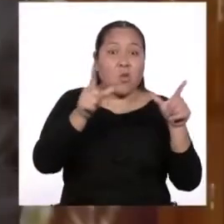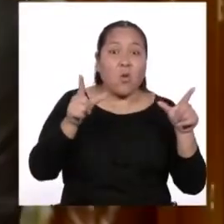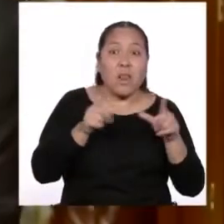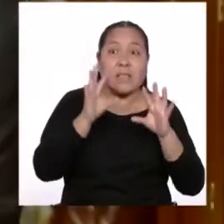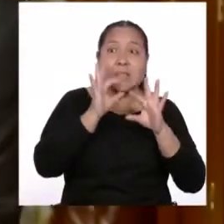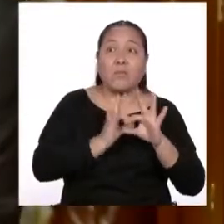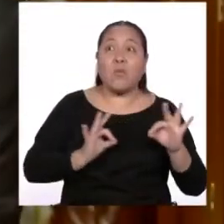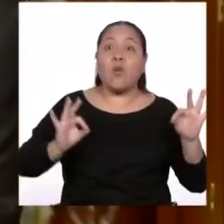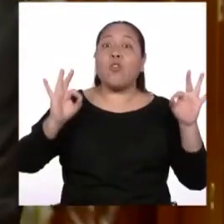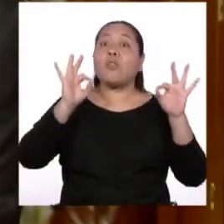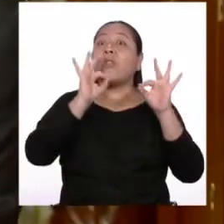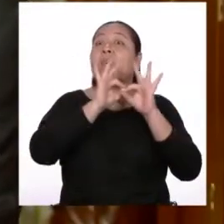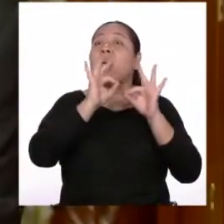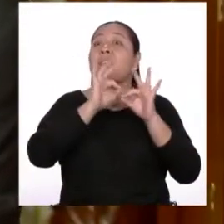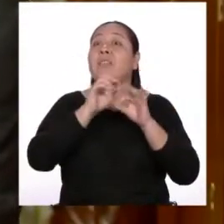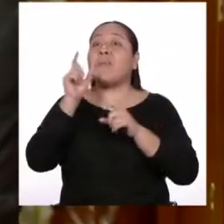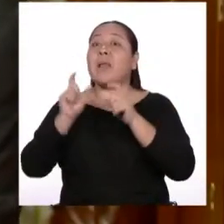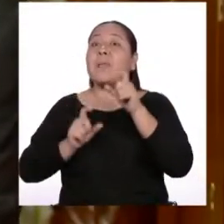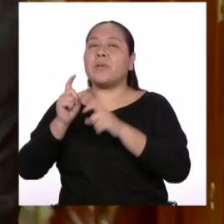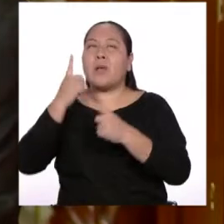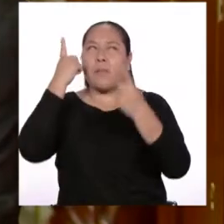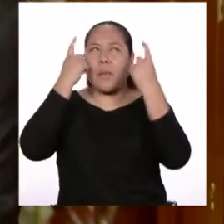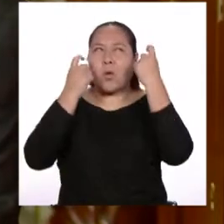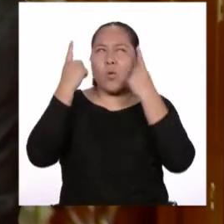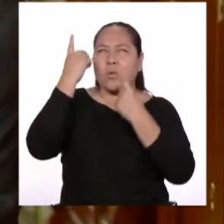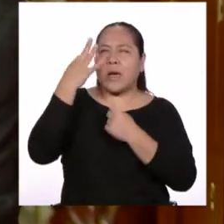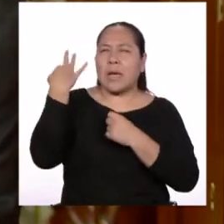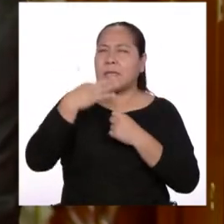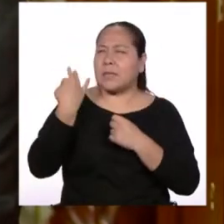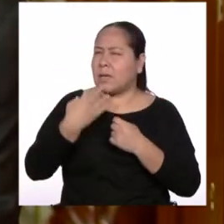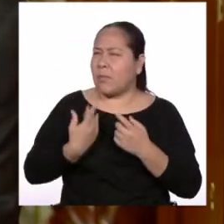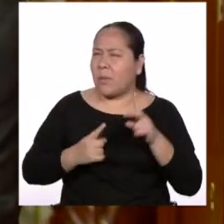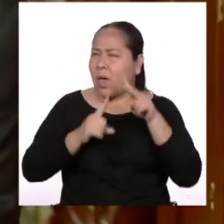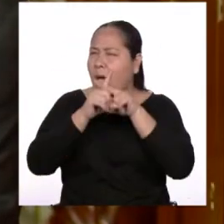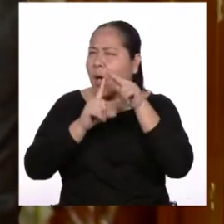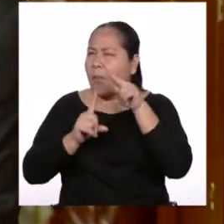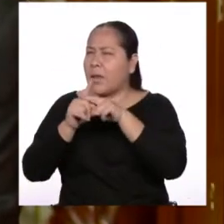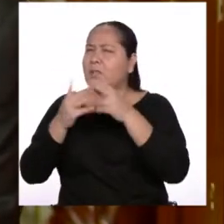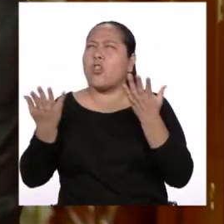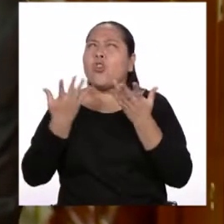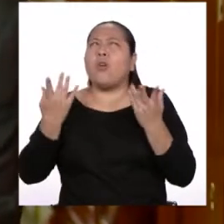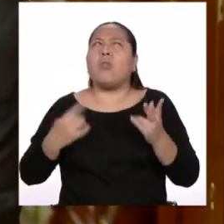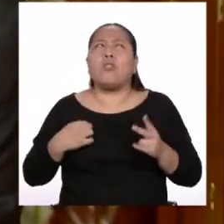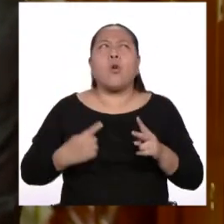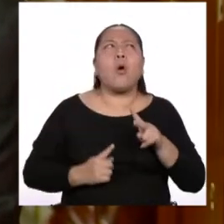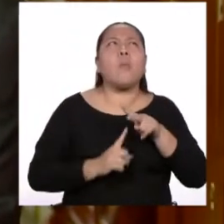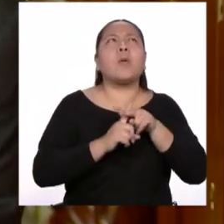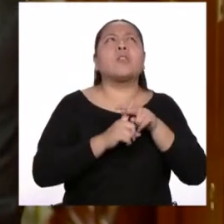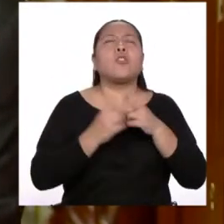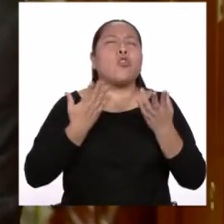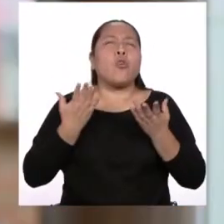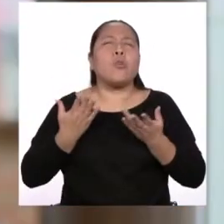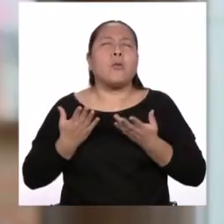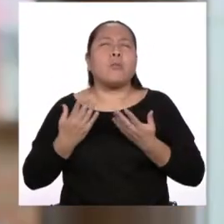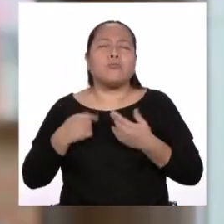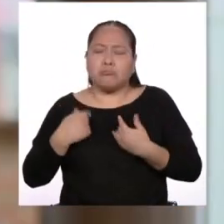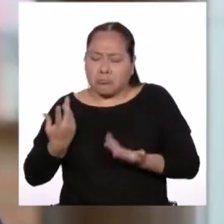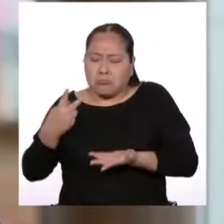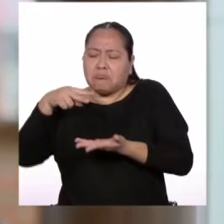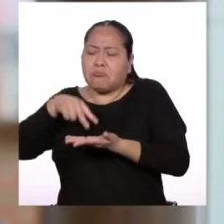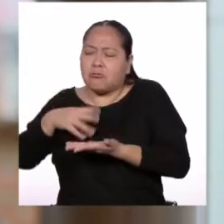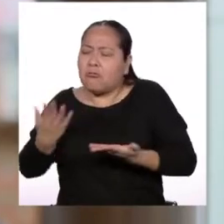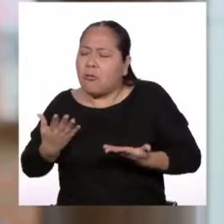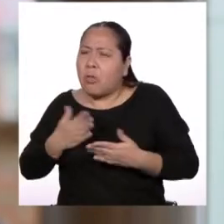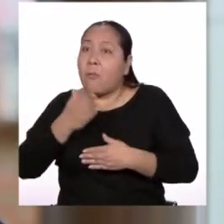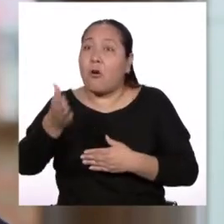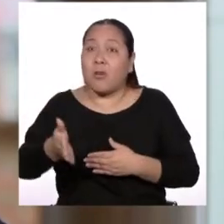trascendentales para el ser humano y las preguntas que continuamente se hace sobre de dónde viene, dónde está y a dónde va. La Odisea es el